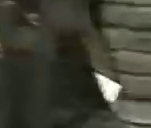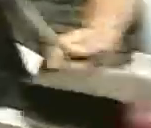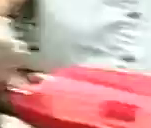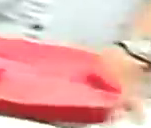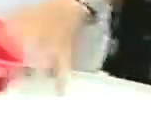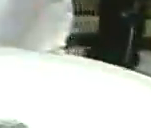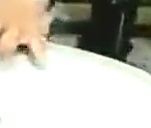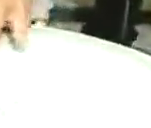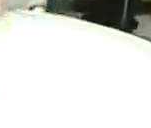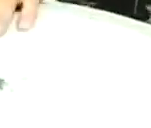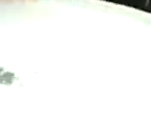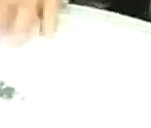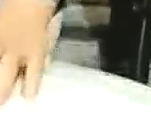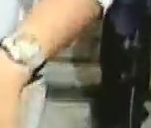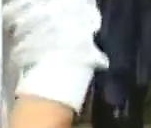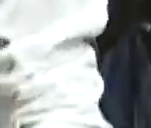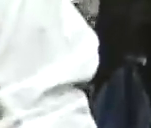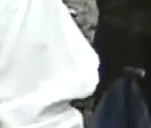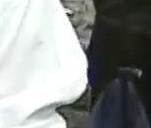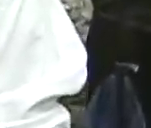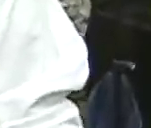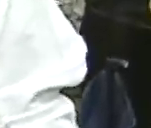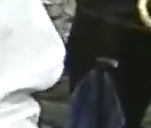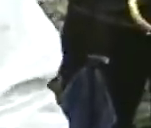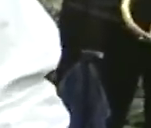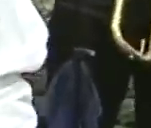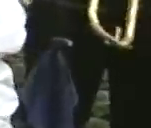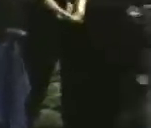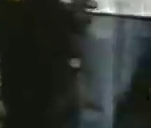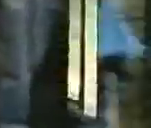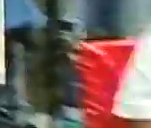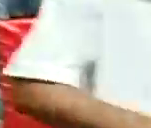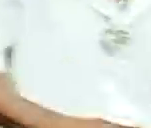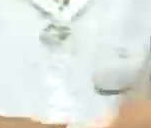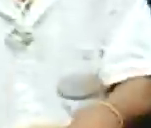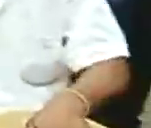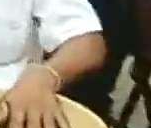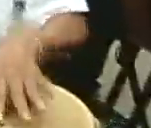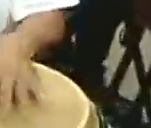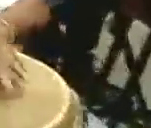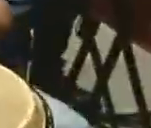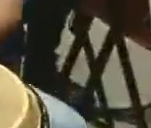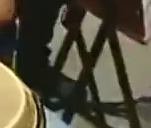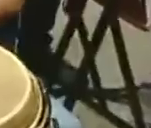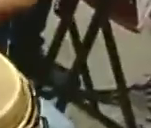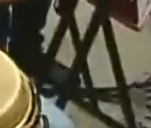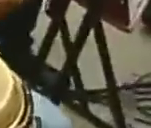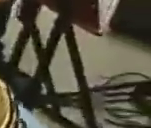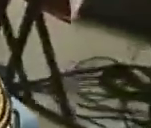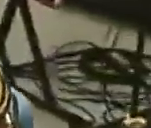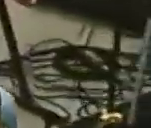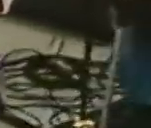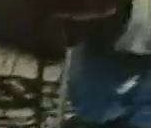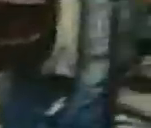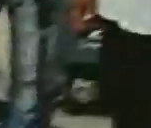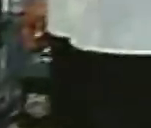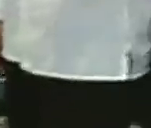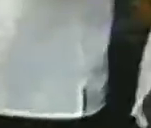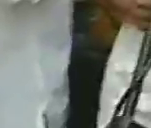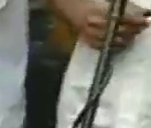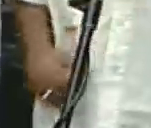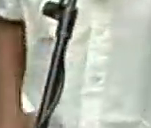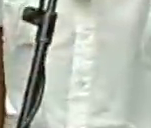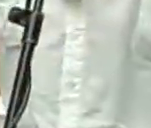consultorios, salas de espera, 42 camas de hospitalización y 12 baños también